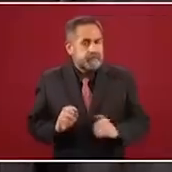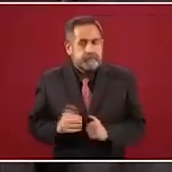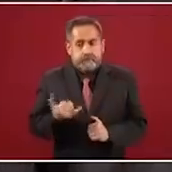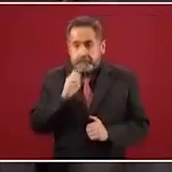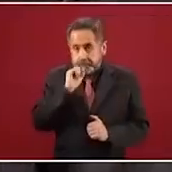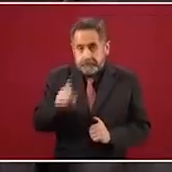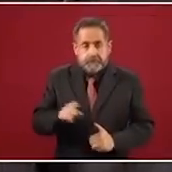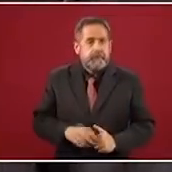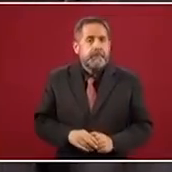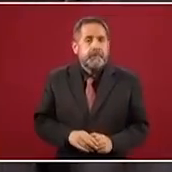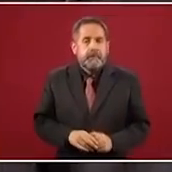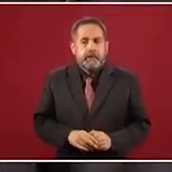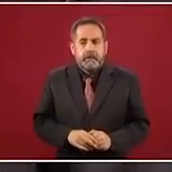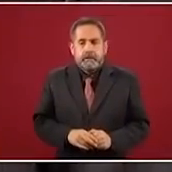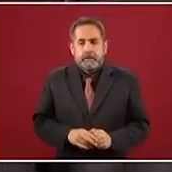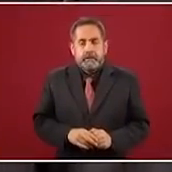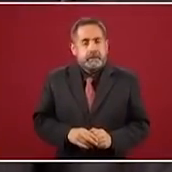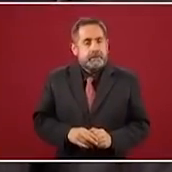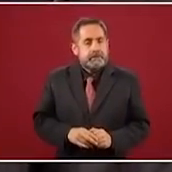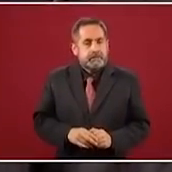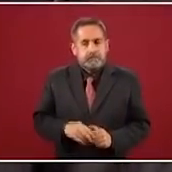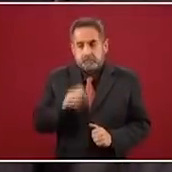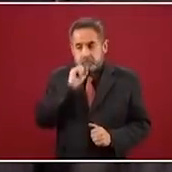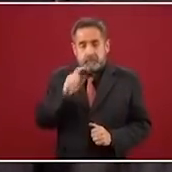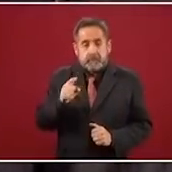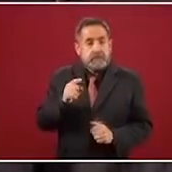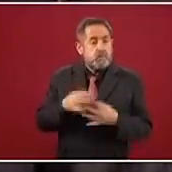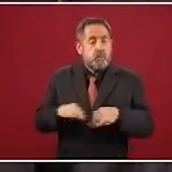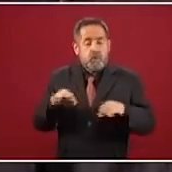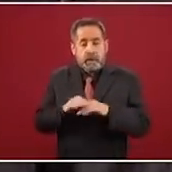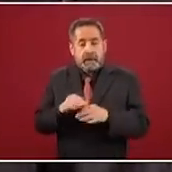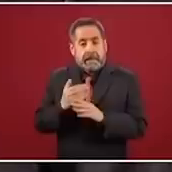que se cuente con el presupuesto,